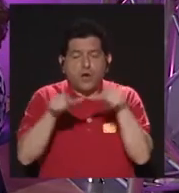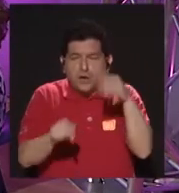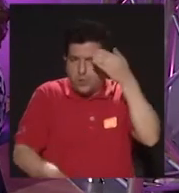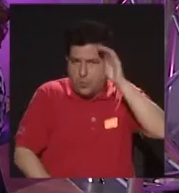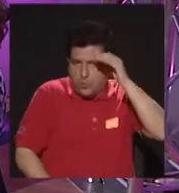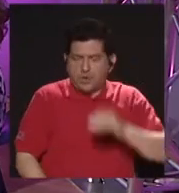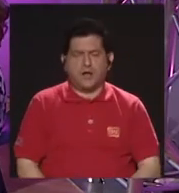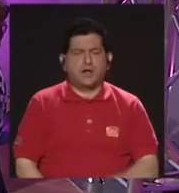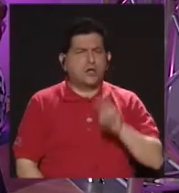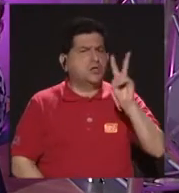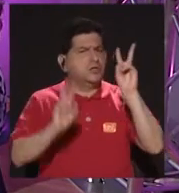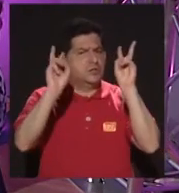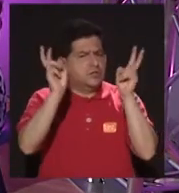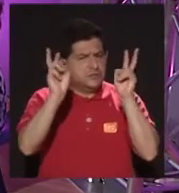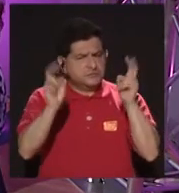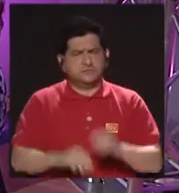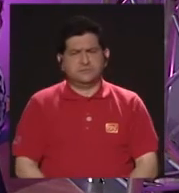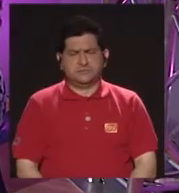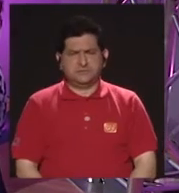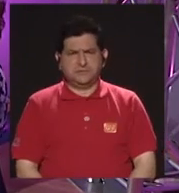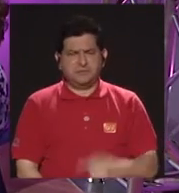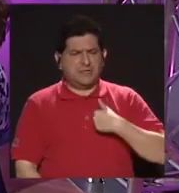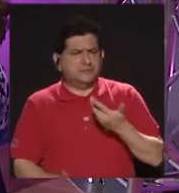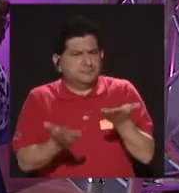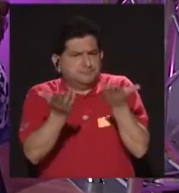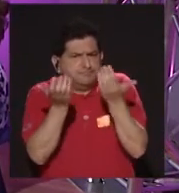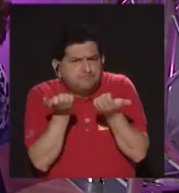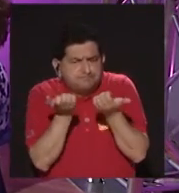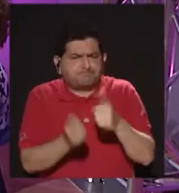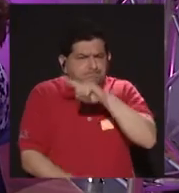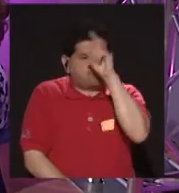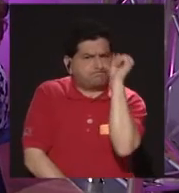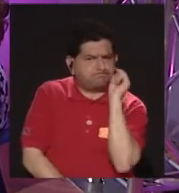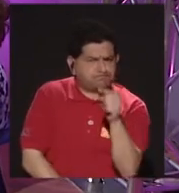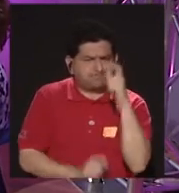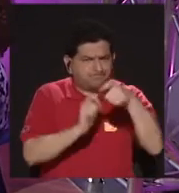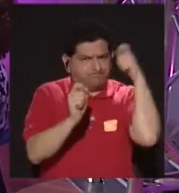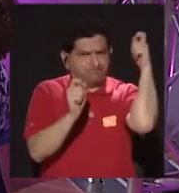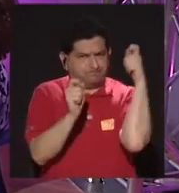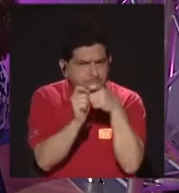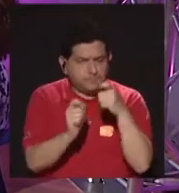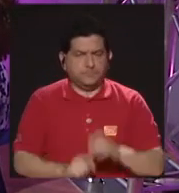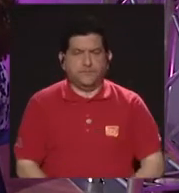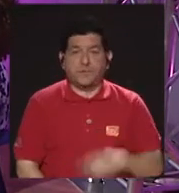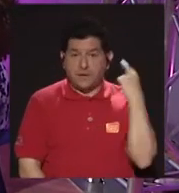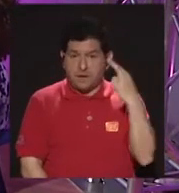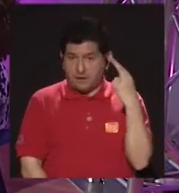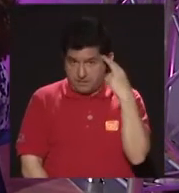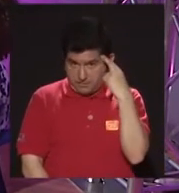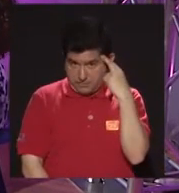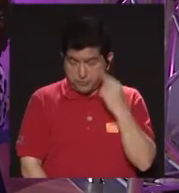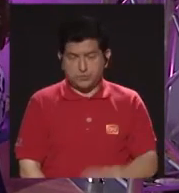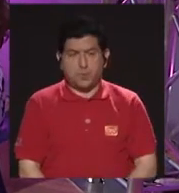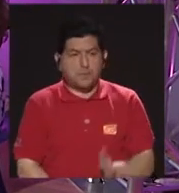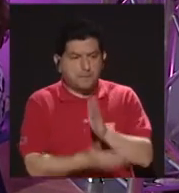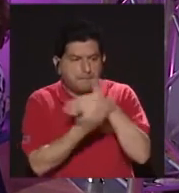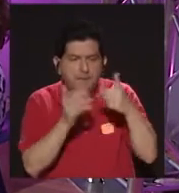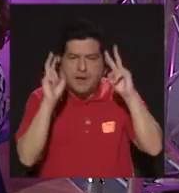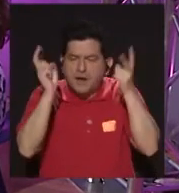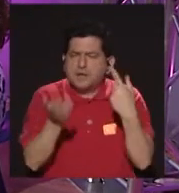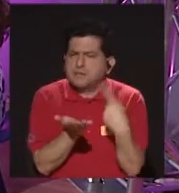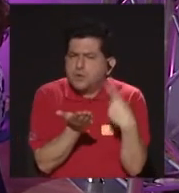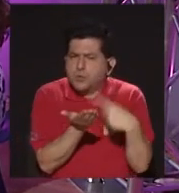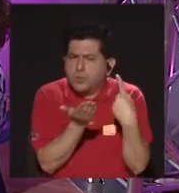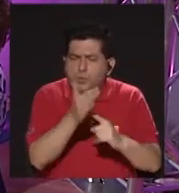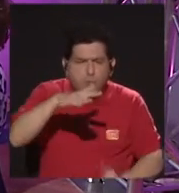hay dos temas que quisiera hacerle la pregunta muy concreta porque son parte de esos temas polémicos